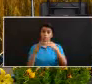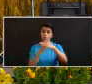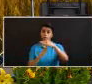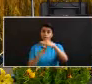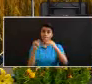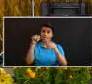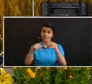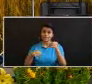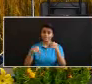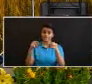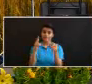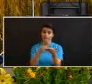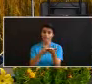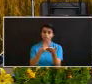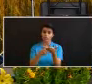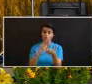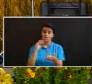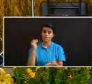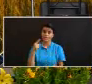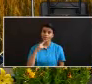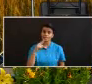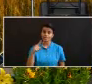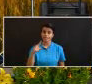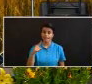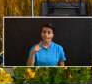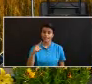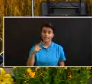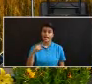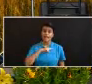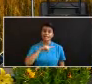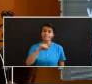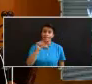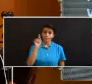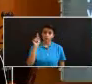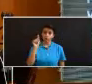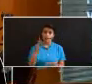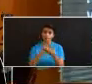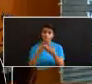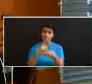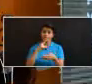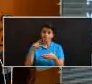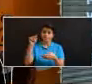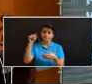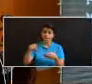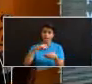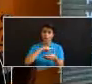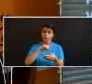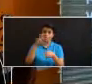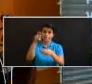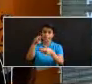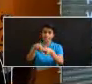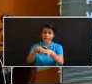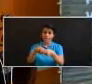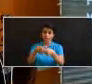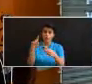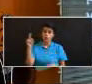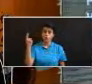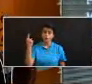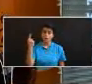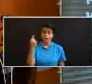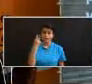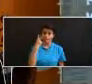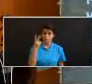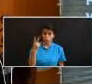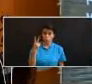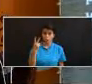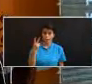verso que dice: y aconteció que estando él sentado a la mesa en la casa. Lo primero que vimos en la mañana fue,